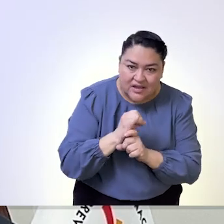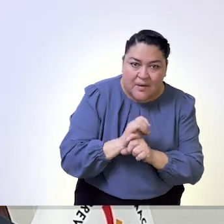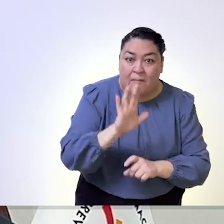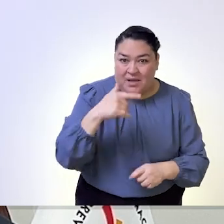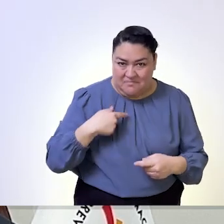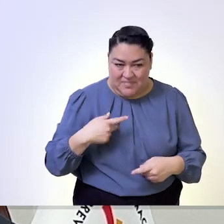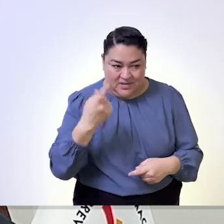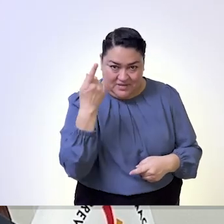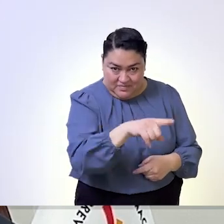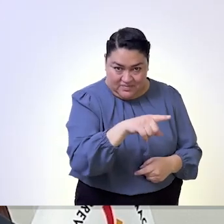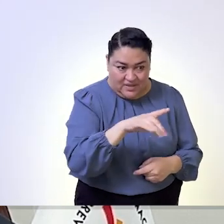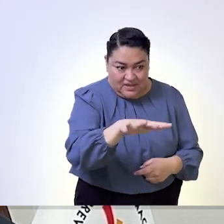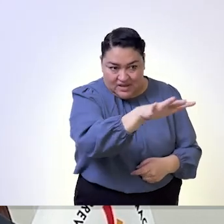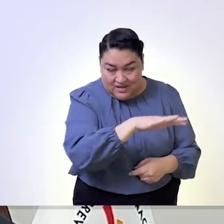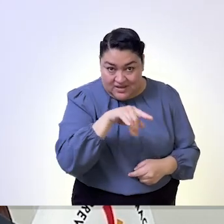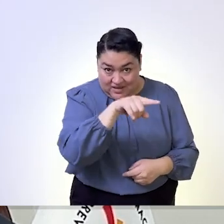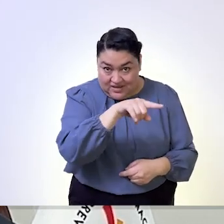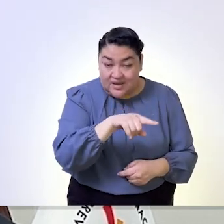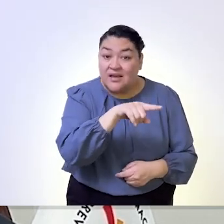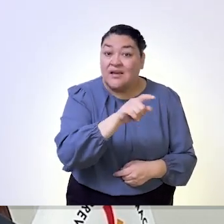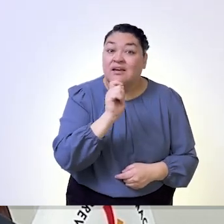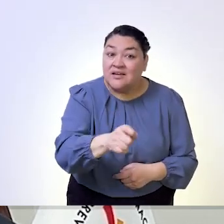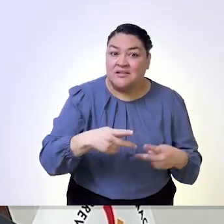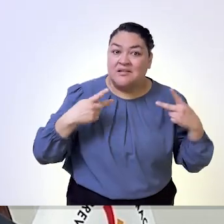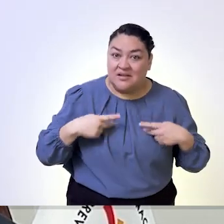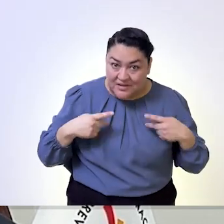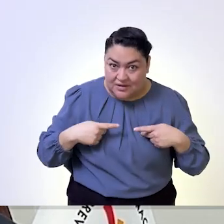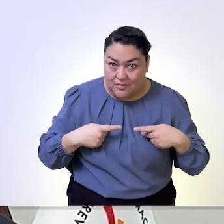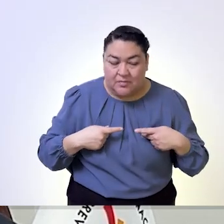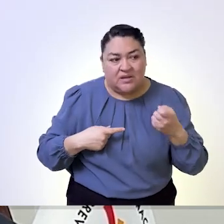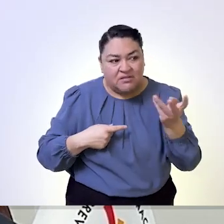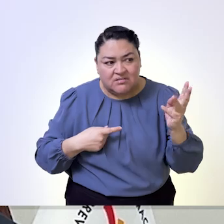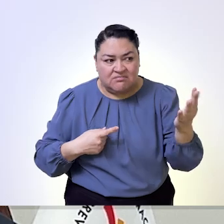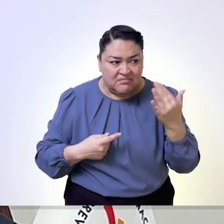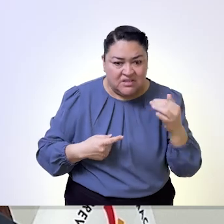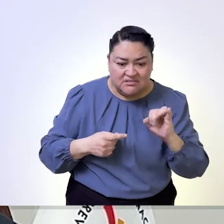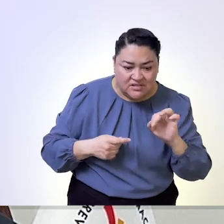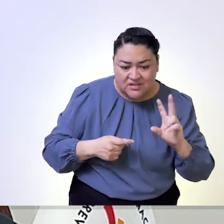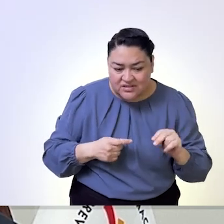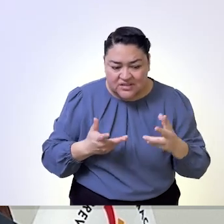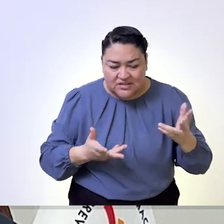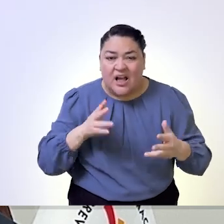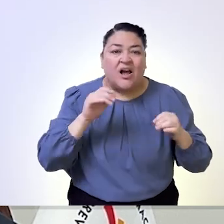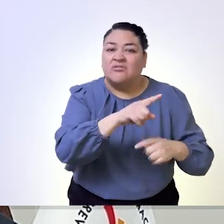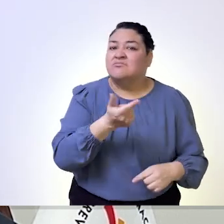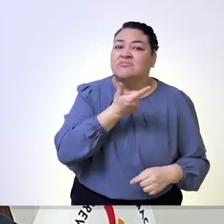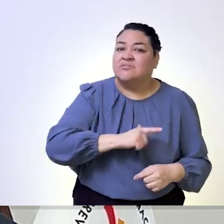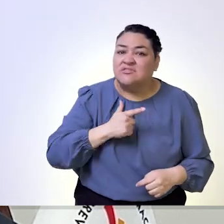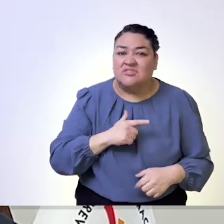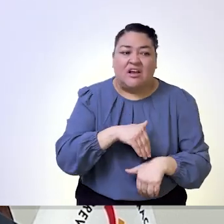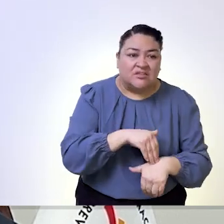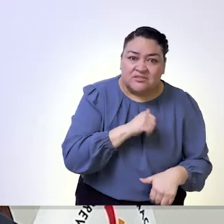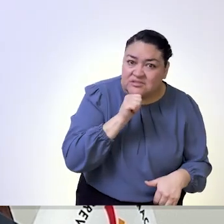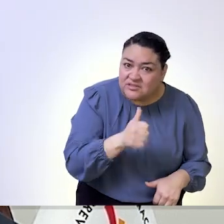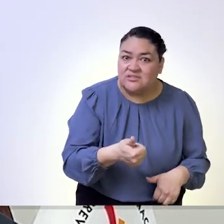más coercitivo, pues empieza a haber como mayor imposición de las personas particulares y